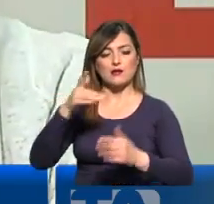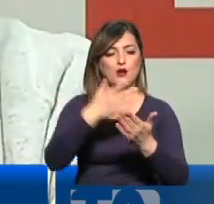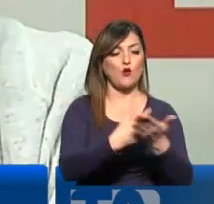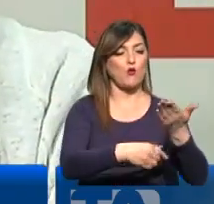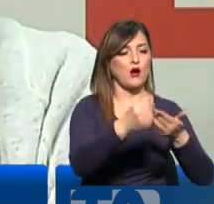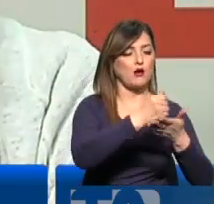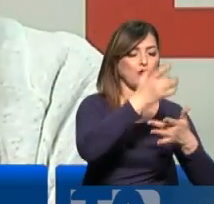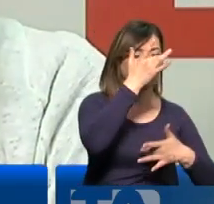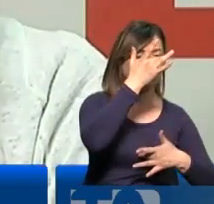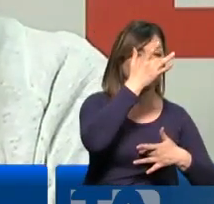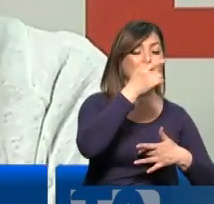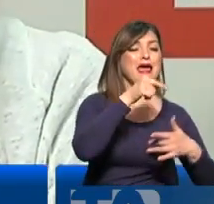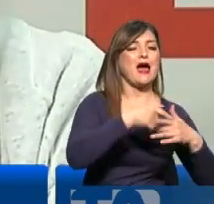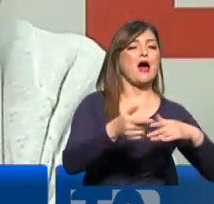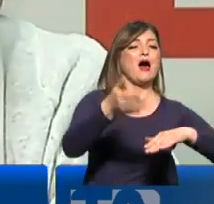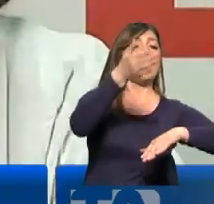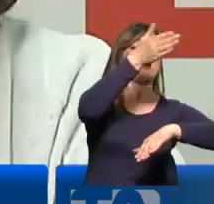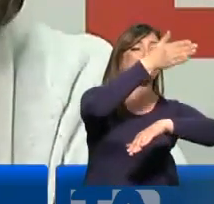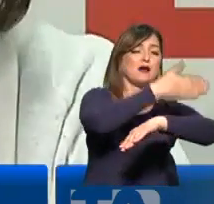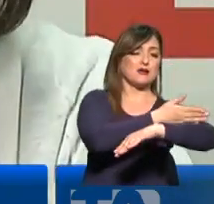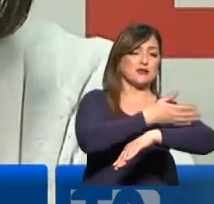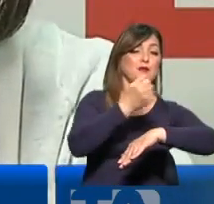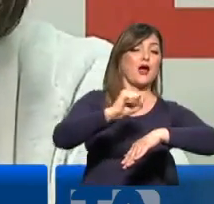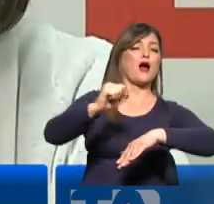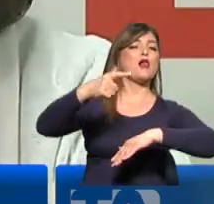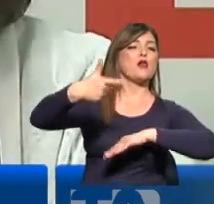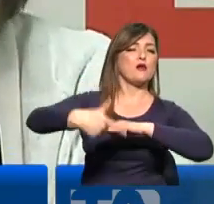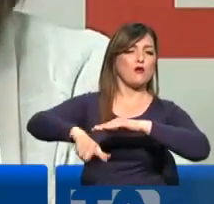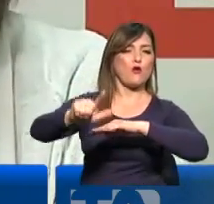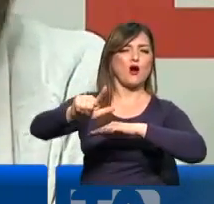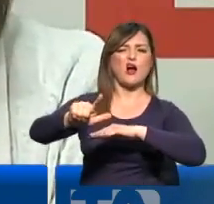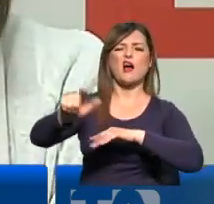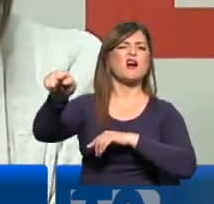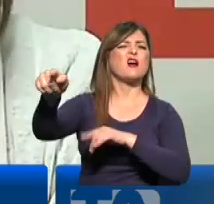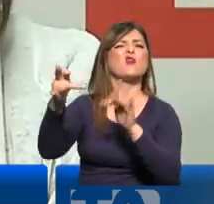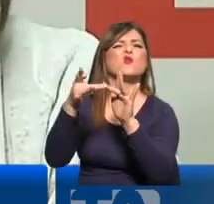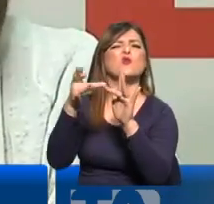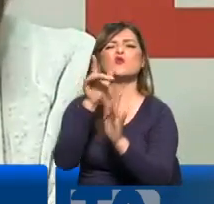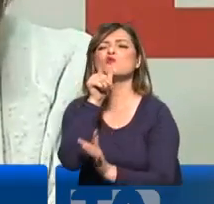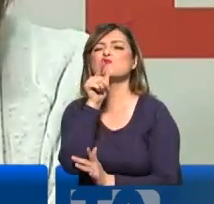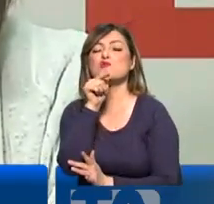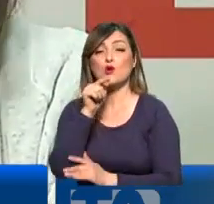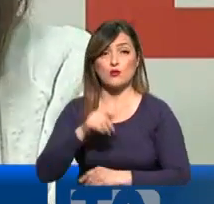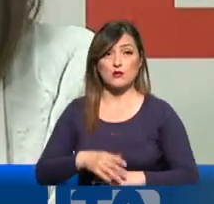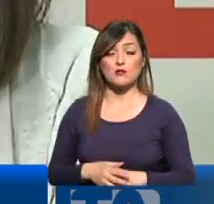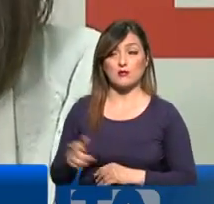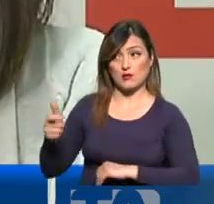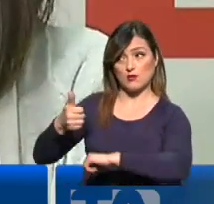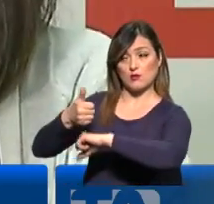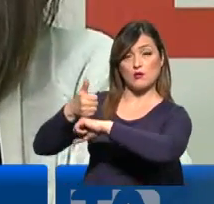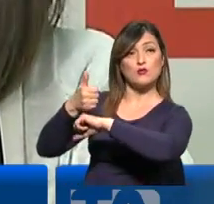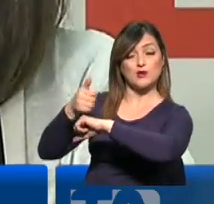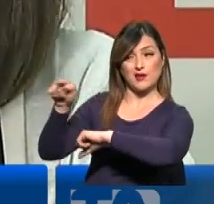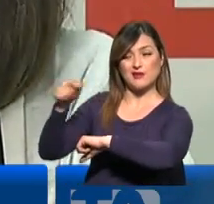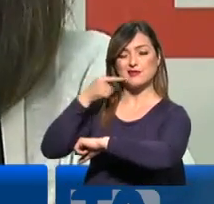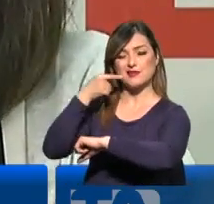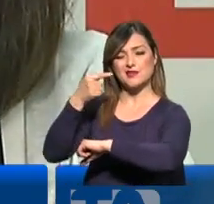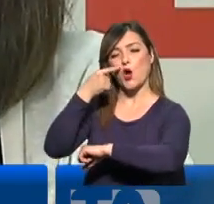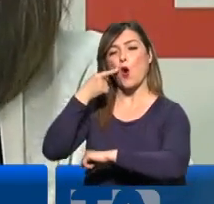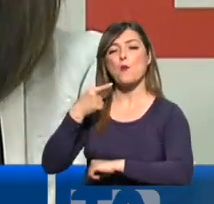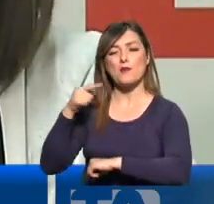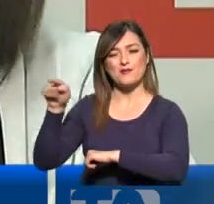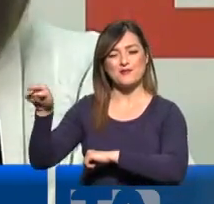contactos que estuvieron con esta persona, porque lastimosamente, como dice el coronel Zapata, las personas,